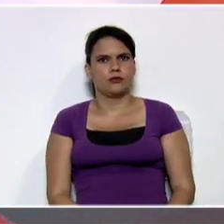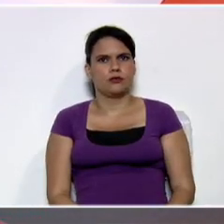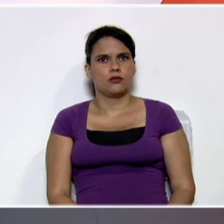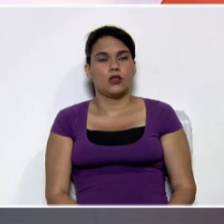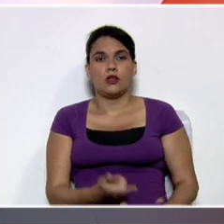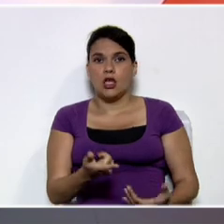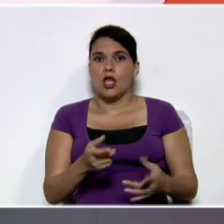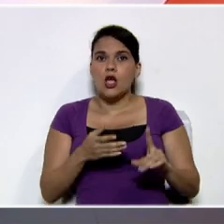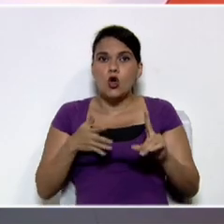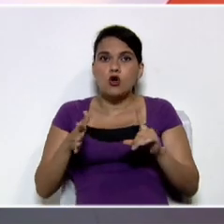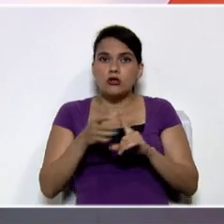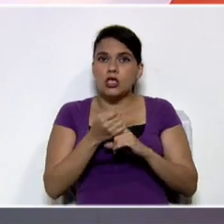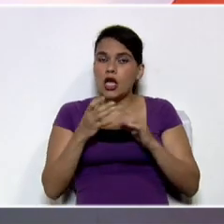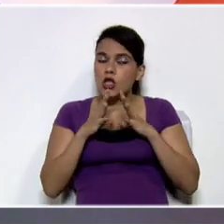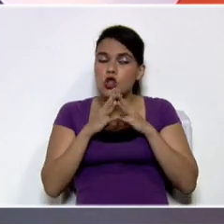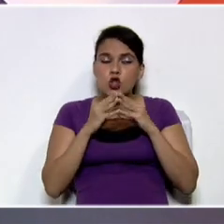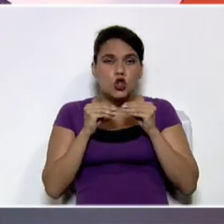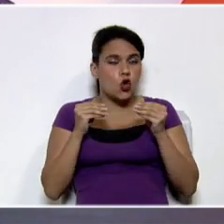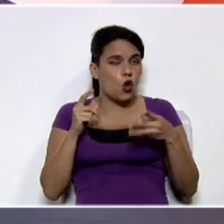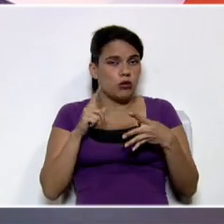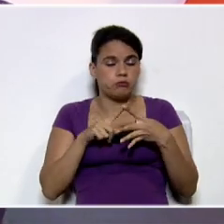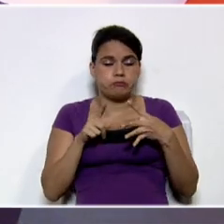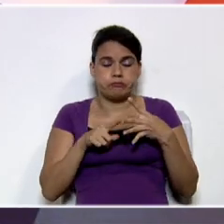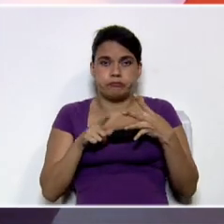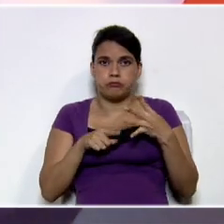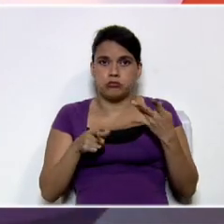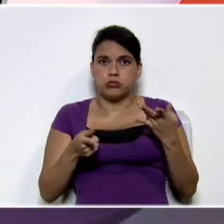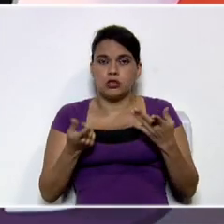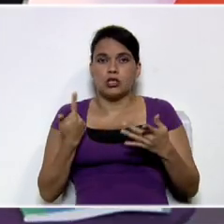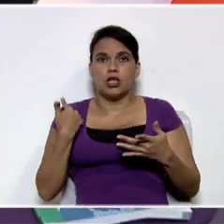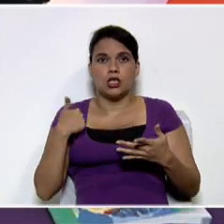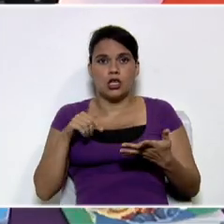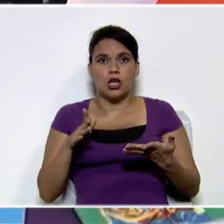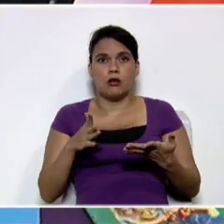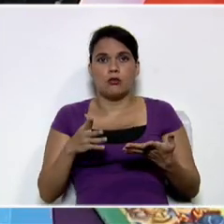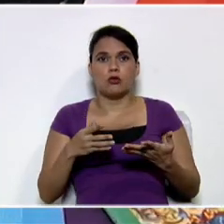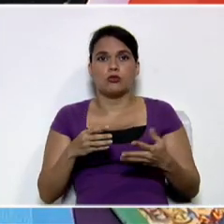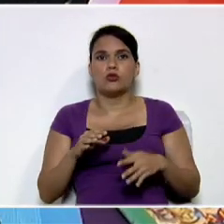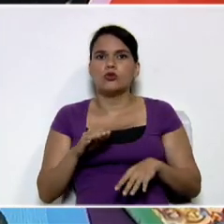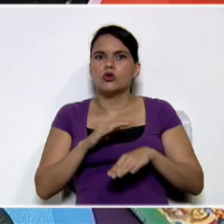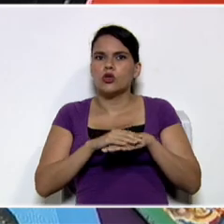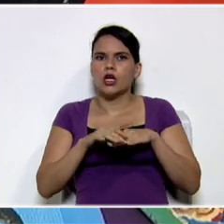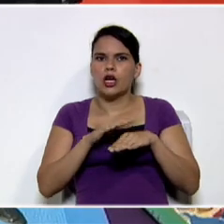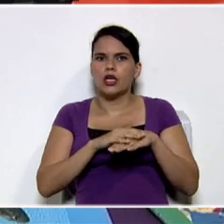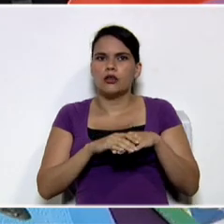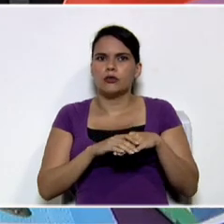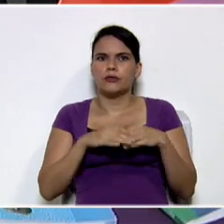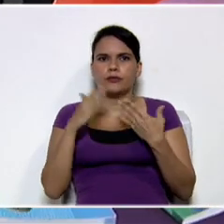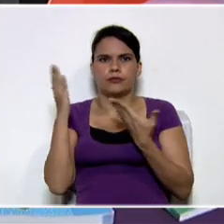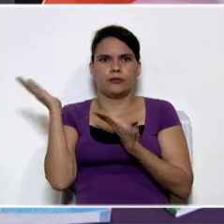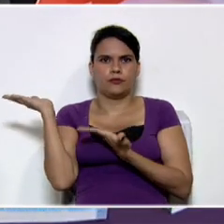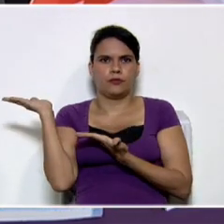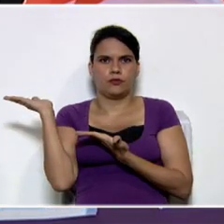ustedes consigan todas las herramientas que les hemos preparado con mucho cariño. Así que ingresen en